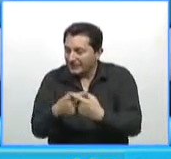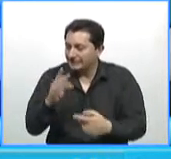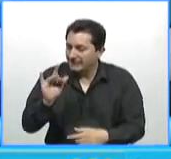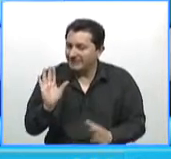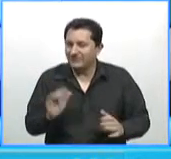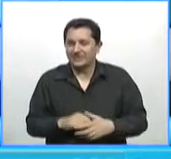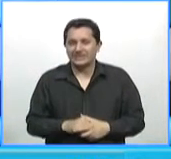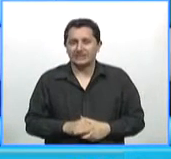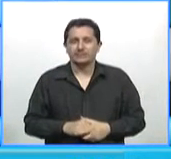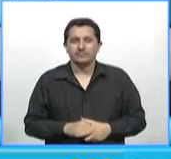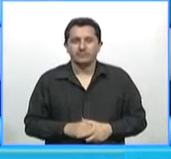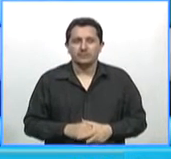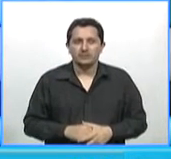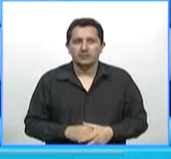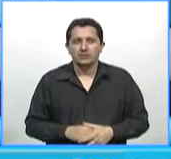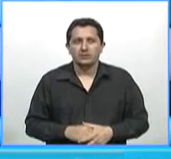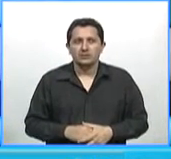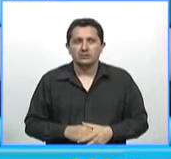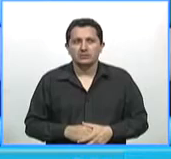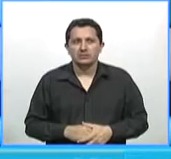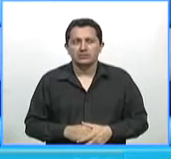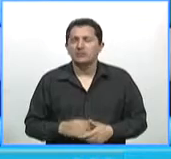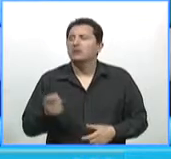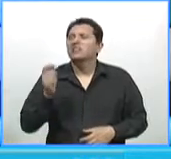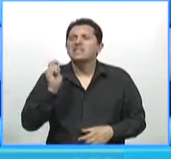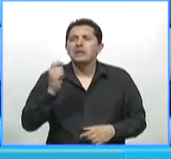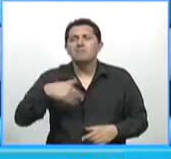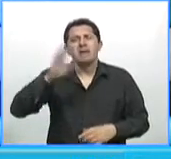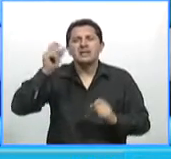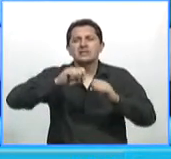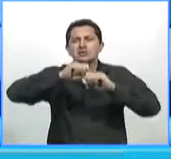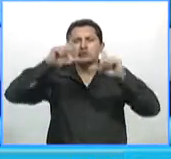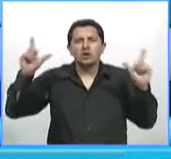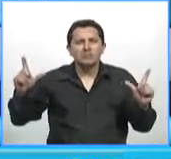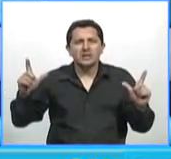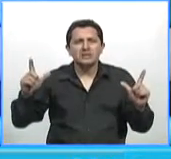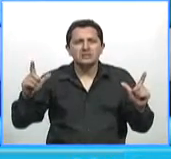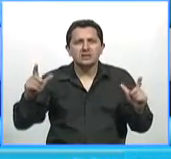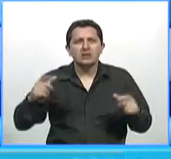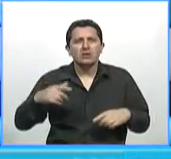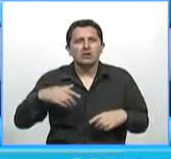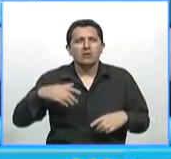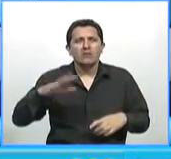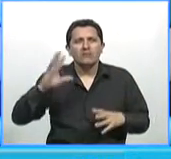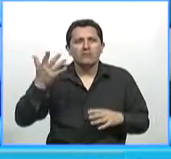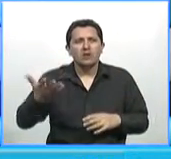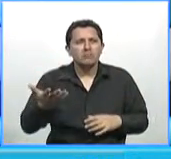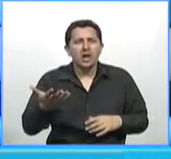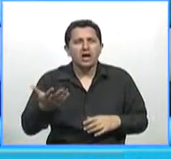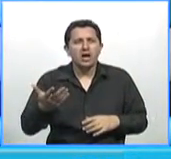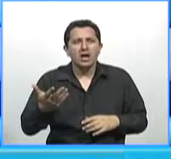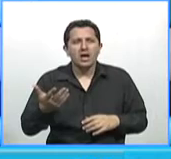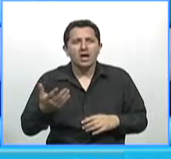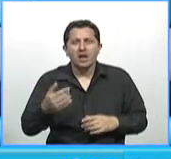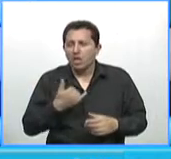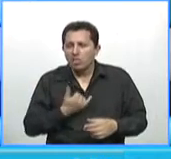es el que más sorprende? ¿El sabio o la sabia o el burro o en este caso la burra? Que decir... ¿Dónde